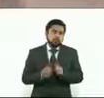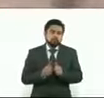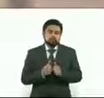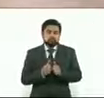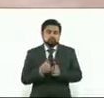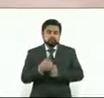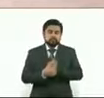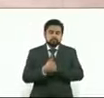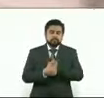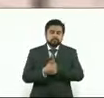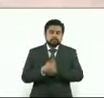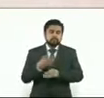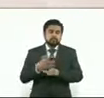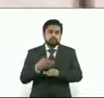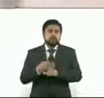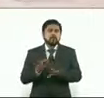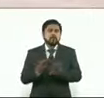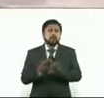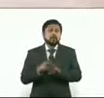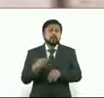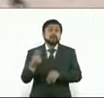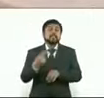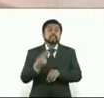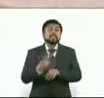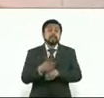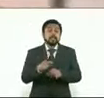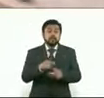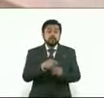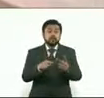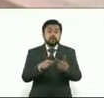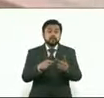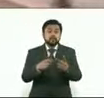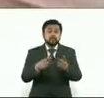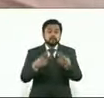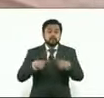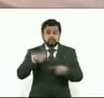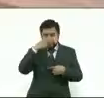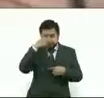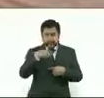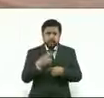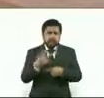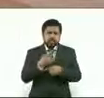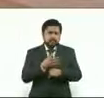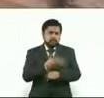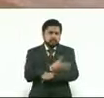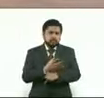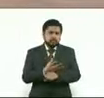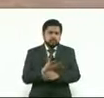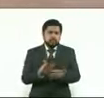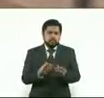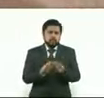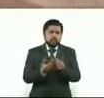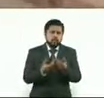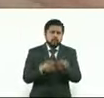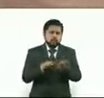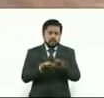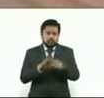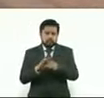importante ya ahorita el apoyo que se tiene dentro de uno con otro compañero. Eloy Sánchez lo tenemos a la